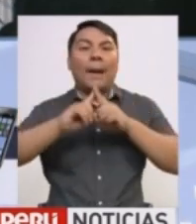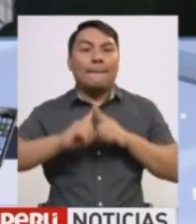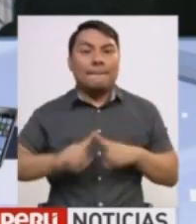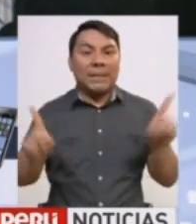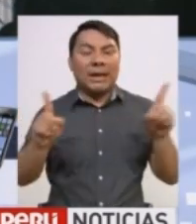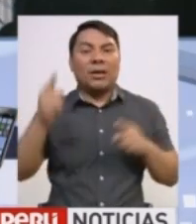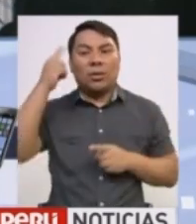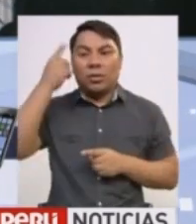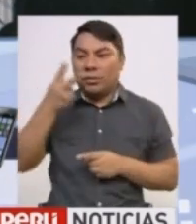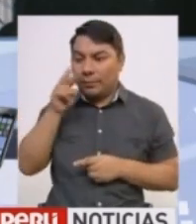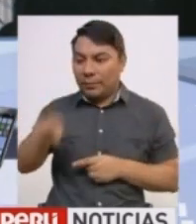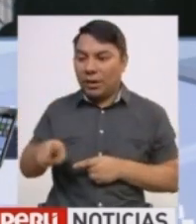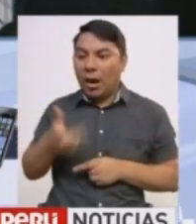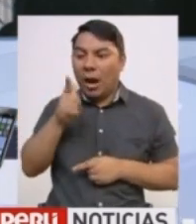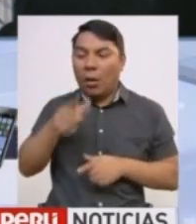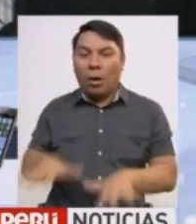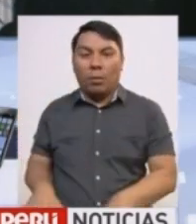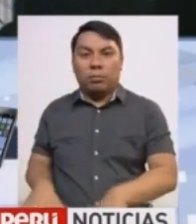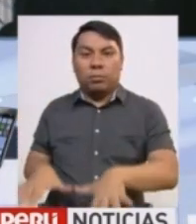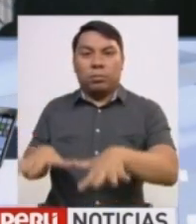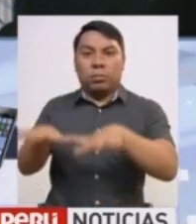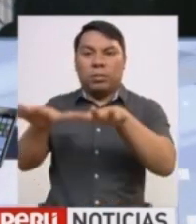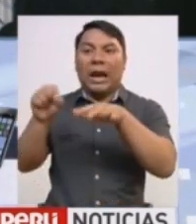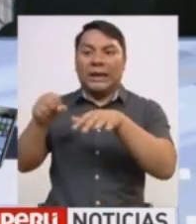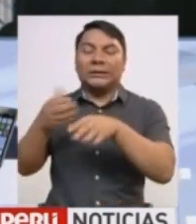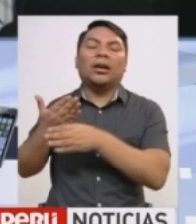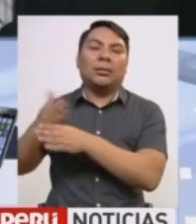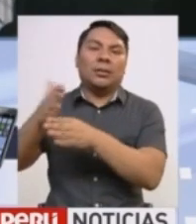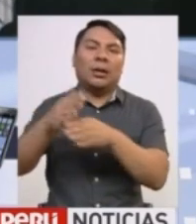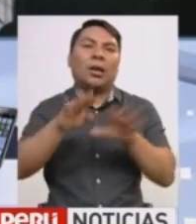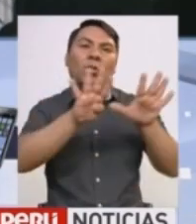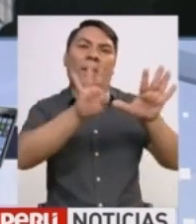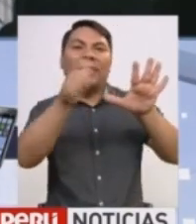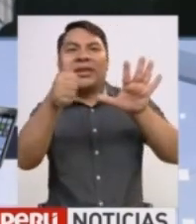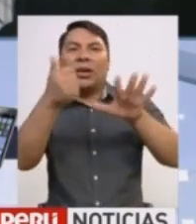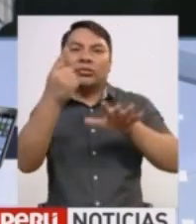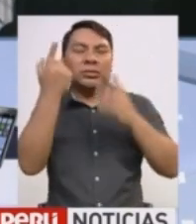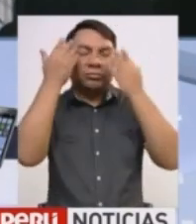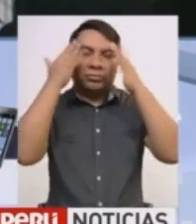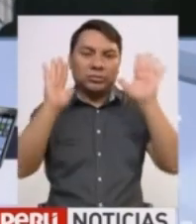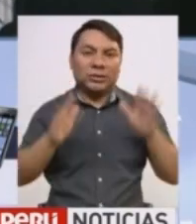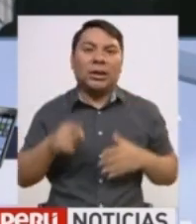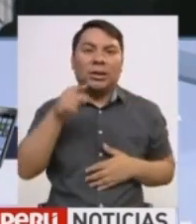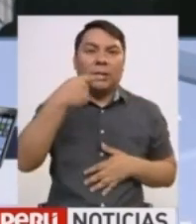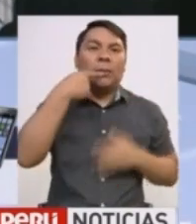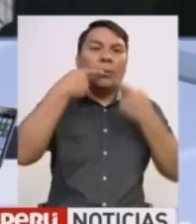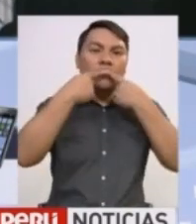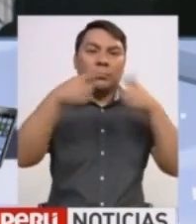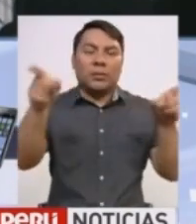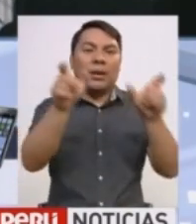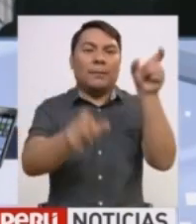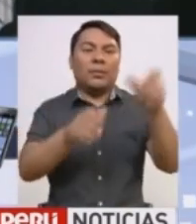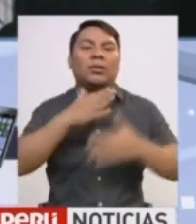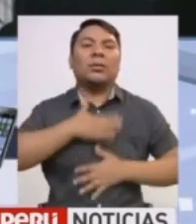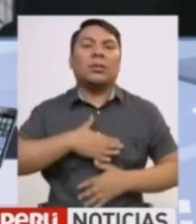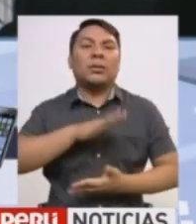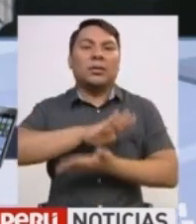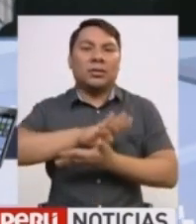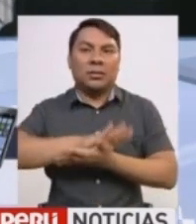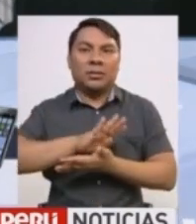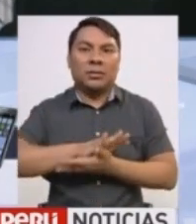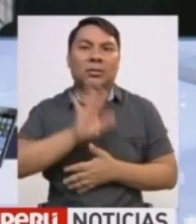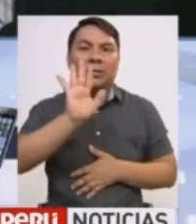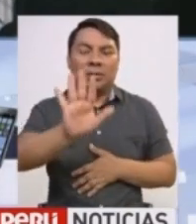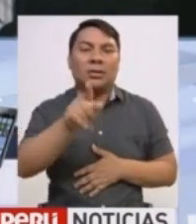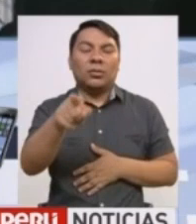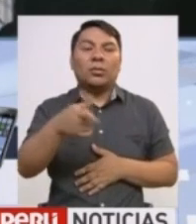tratar, pues le vamos a dar más horas como lo estamos viendo. Y invocarle a la ciudadanía como lo acabas de señalar, que junten su agua en